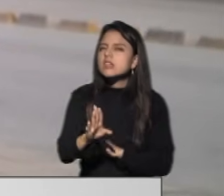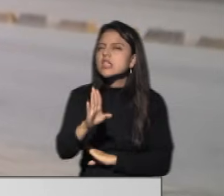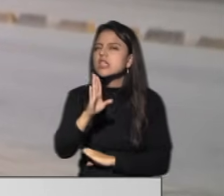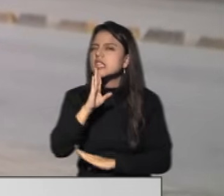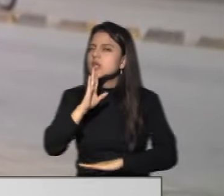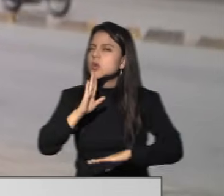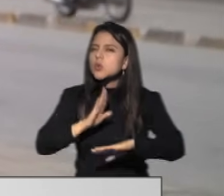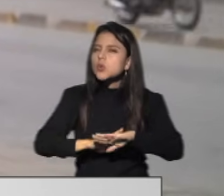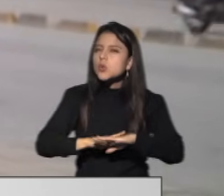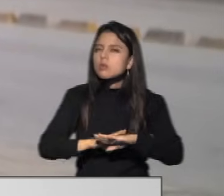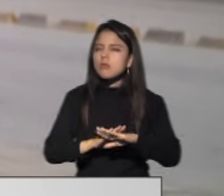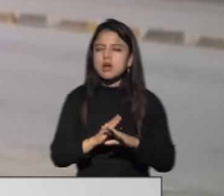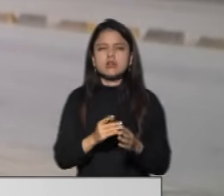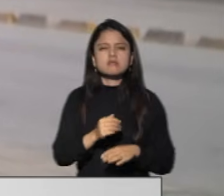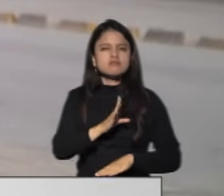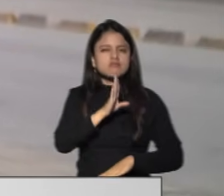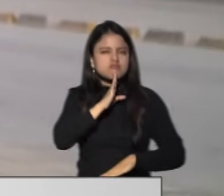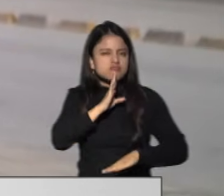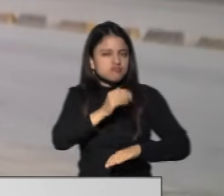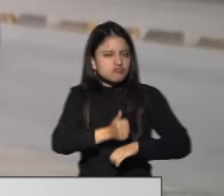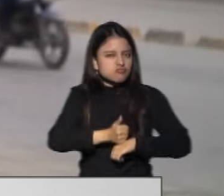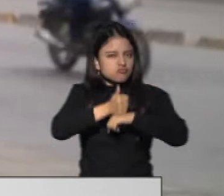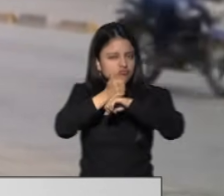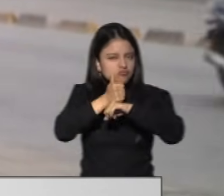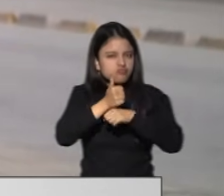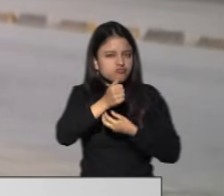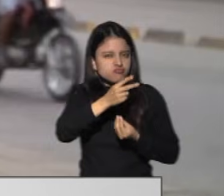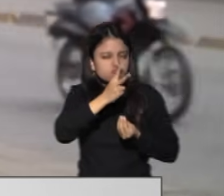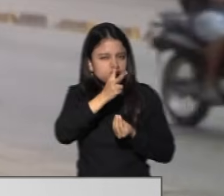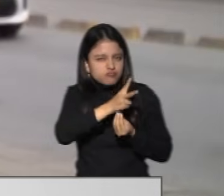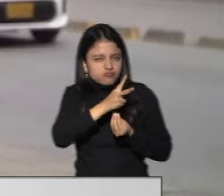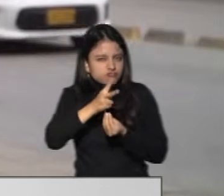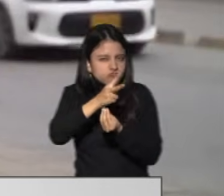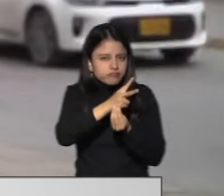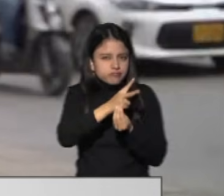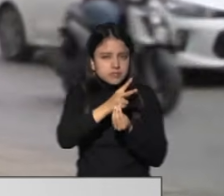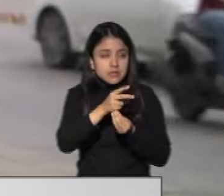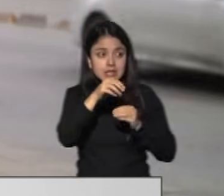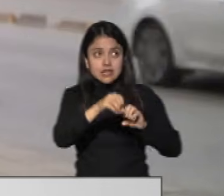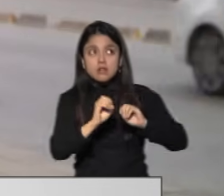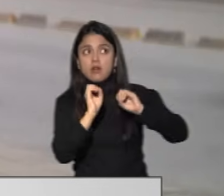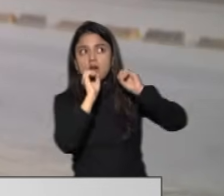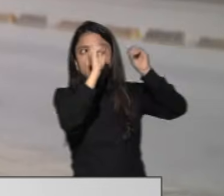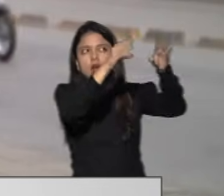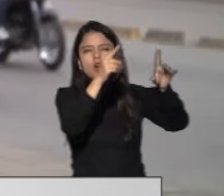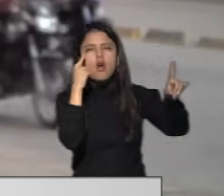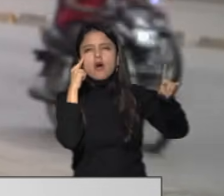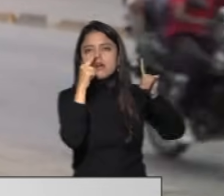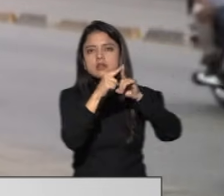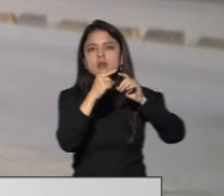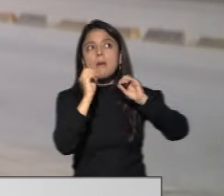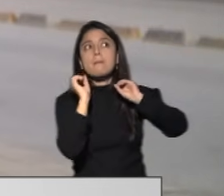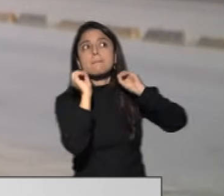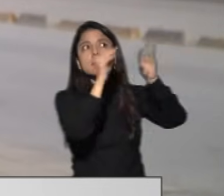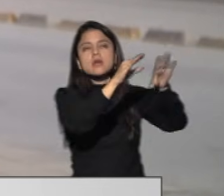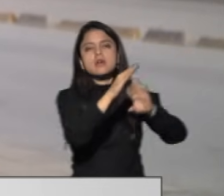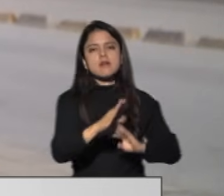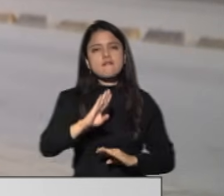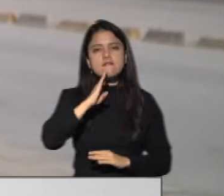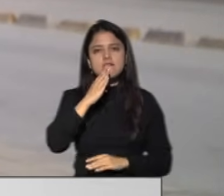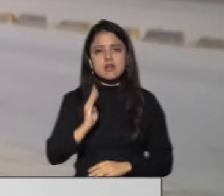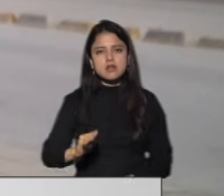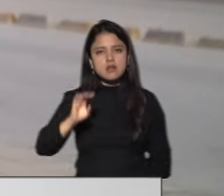criminal pertenecía esta droga que tenía como destino final Bélgica. La pericia de los uniformados permitieron que